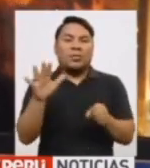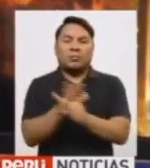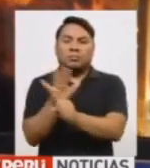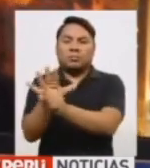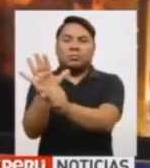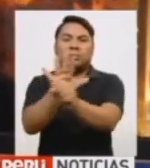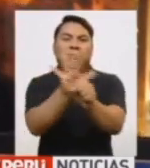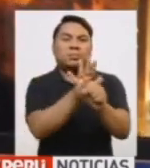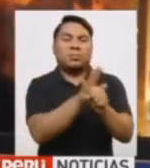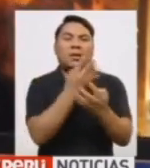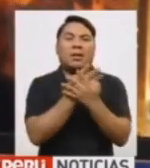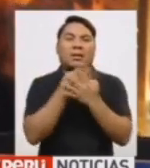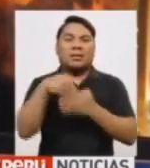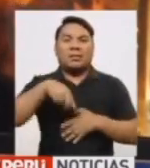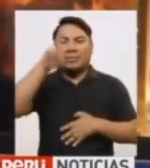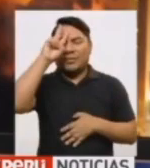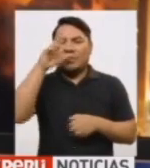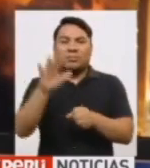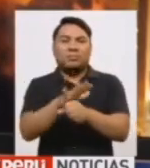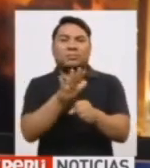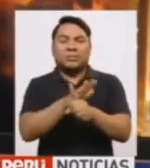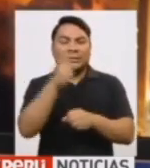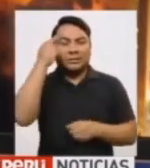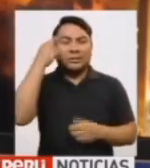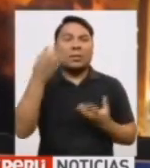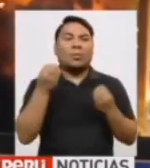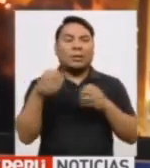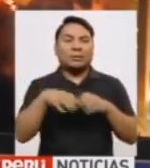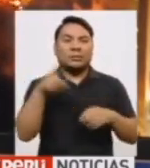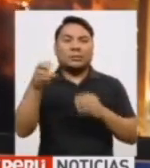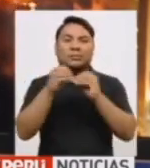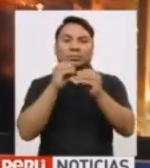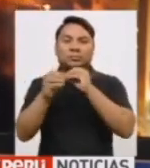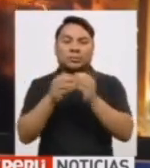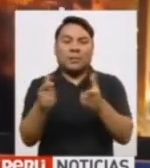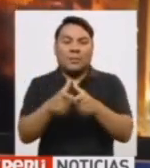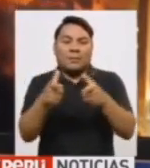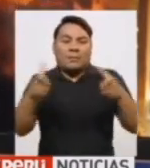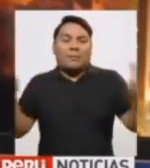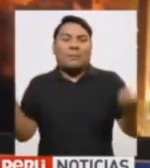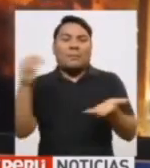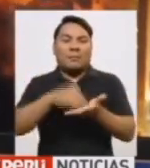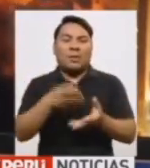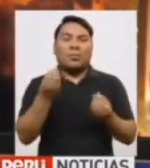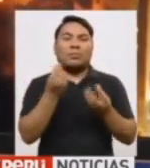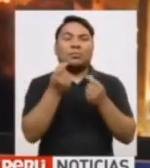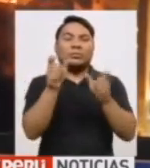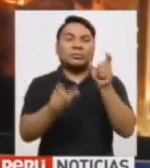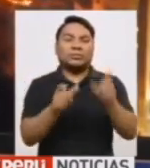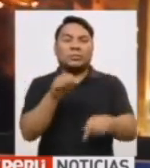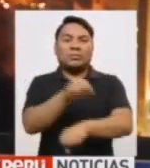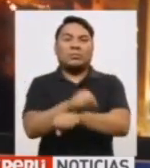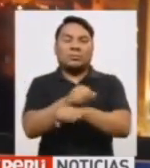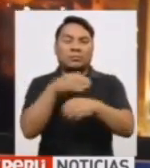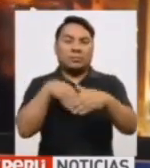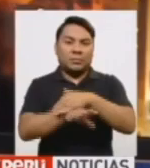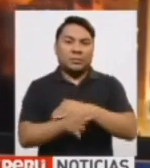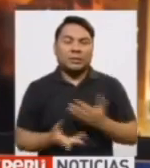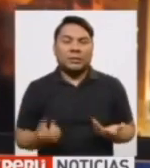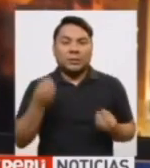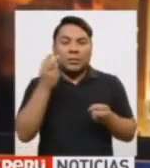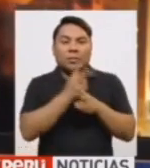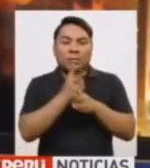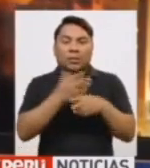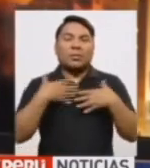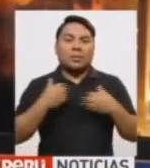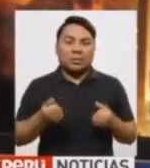el país. La medida contempla la reestructuración de los centros de reclusión ante las deficiencias, condiciones de seguridad, salud y sobre